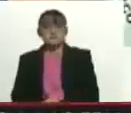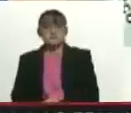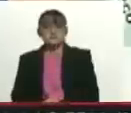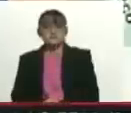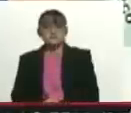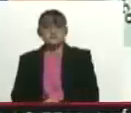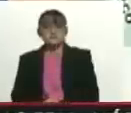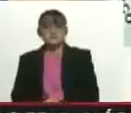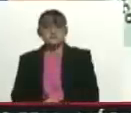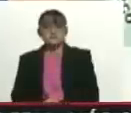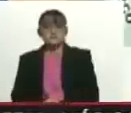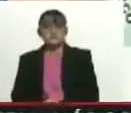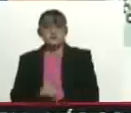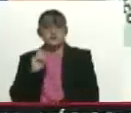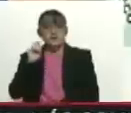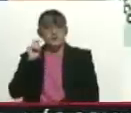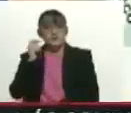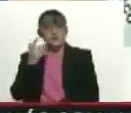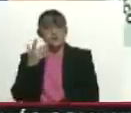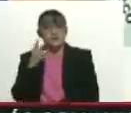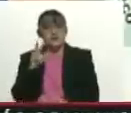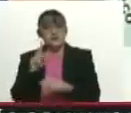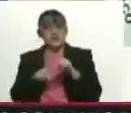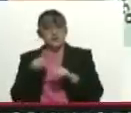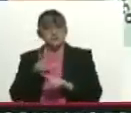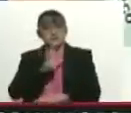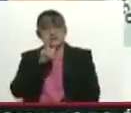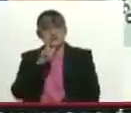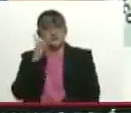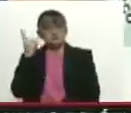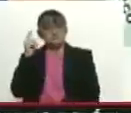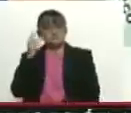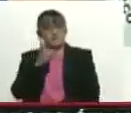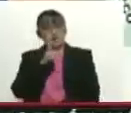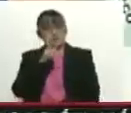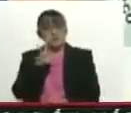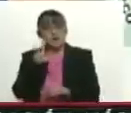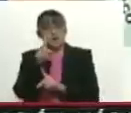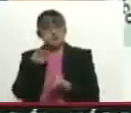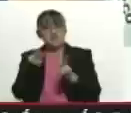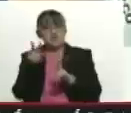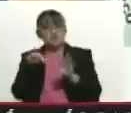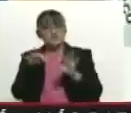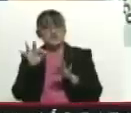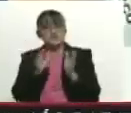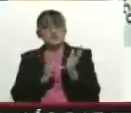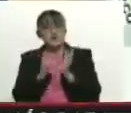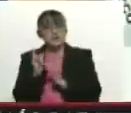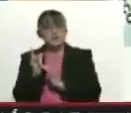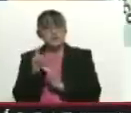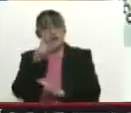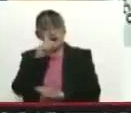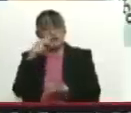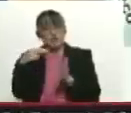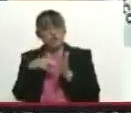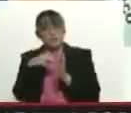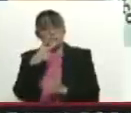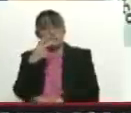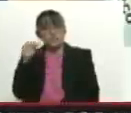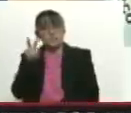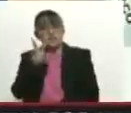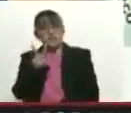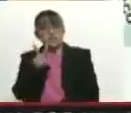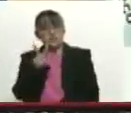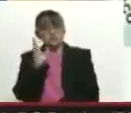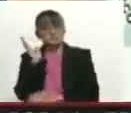recuerda las acciones brutales, terribles del 11, 12 y 13 de abril del año 2002 que derrocaron a